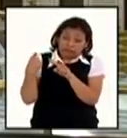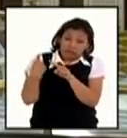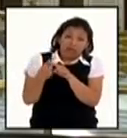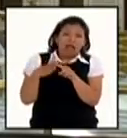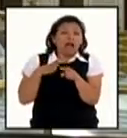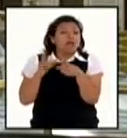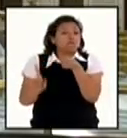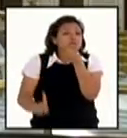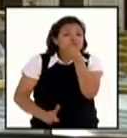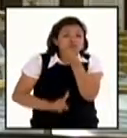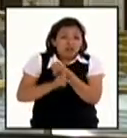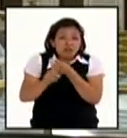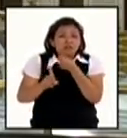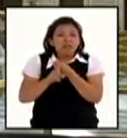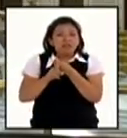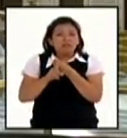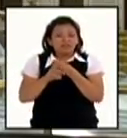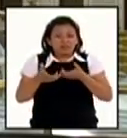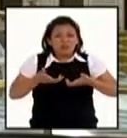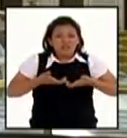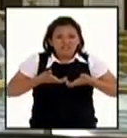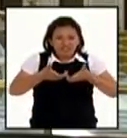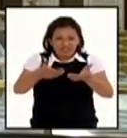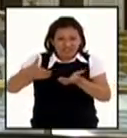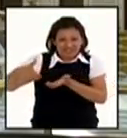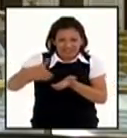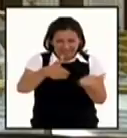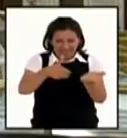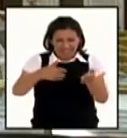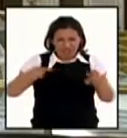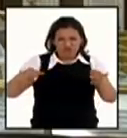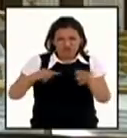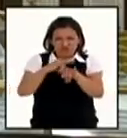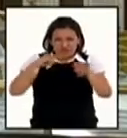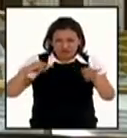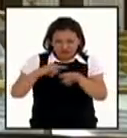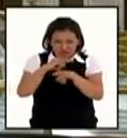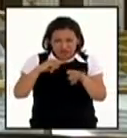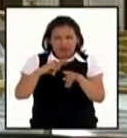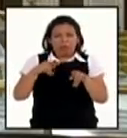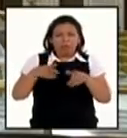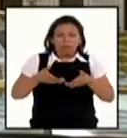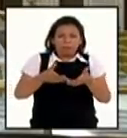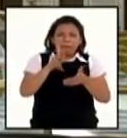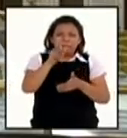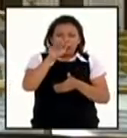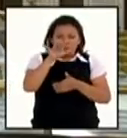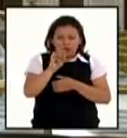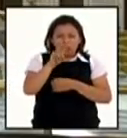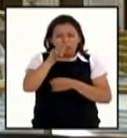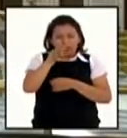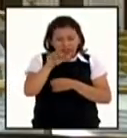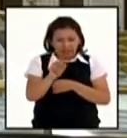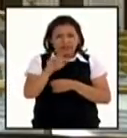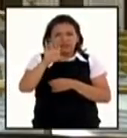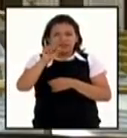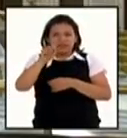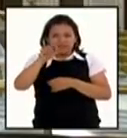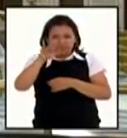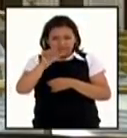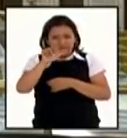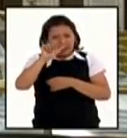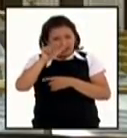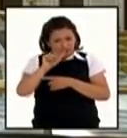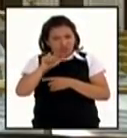teniendo problemas viales en las confluencias de las calles de Pablo Valdés, Esteban a la Torre y Gaza, que son